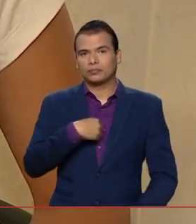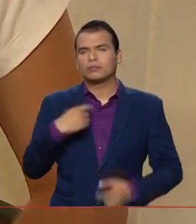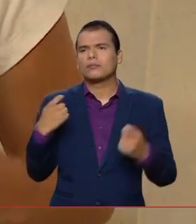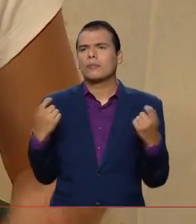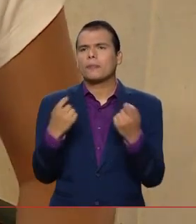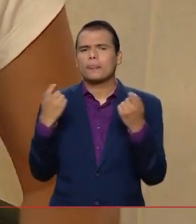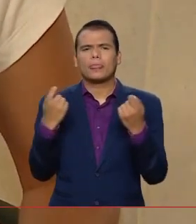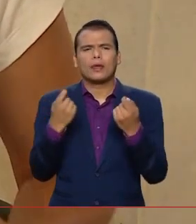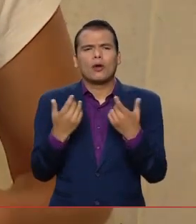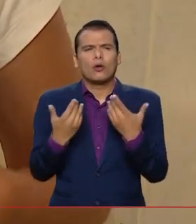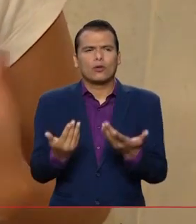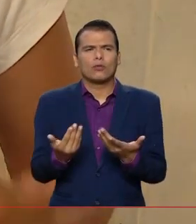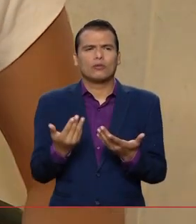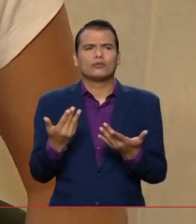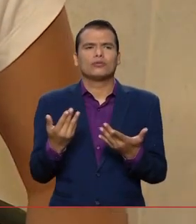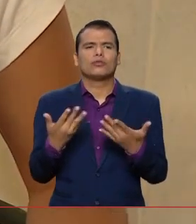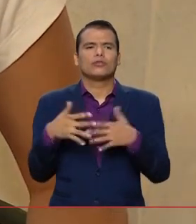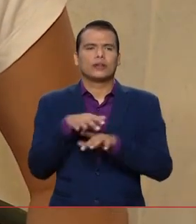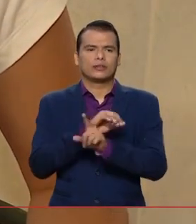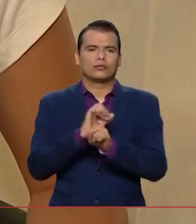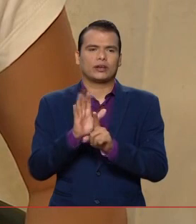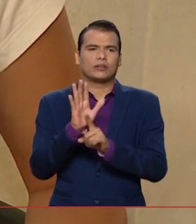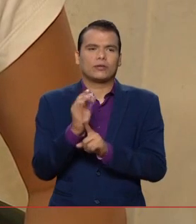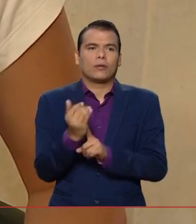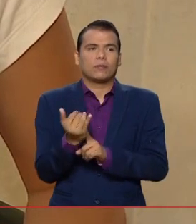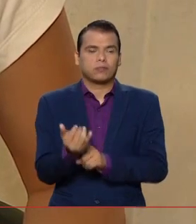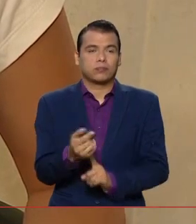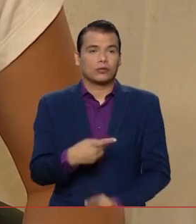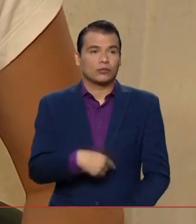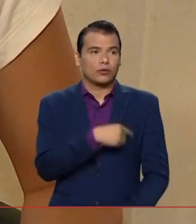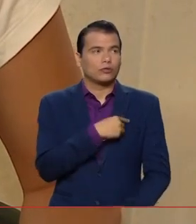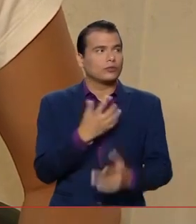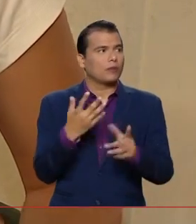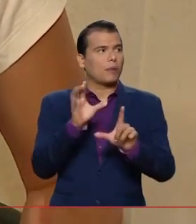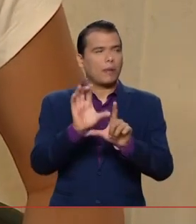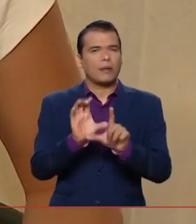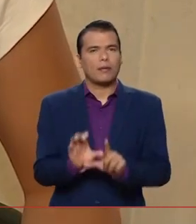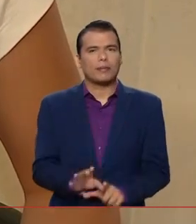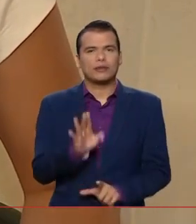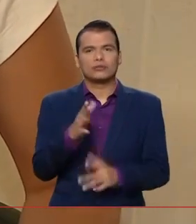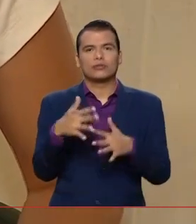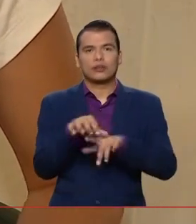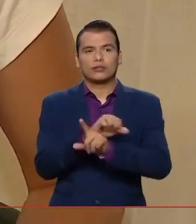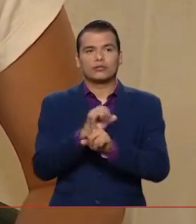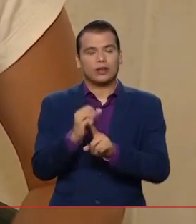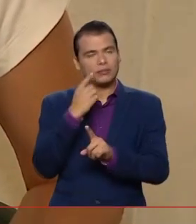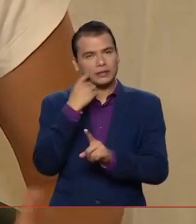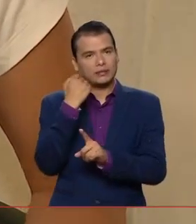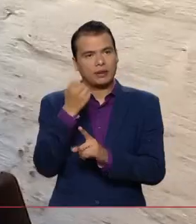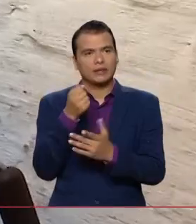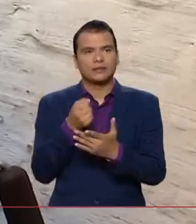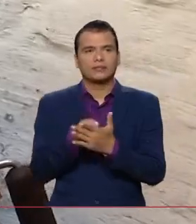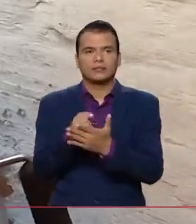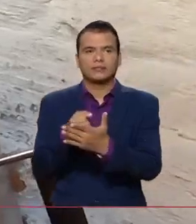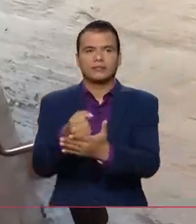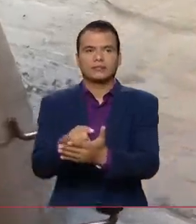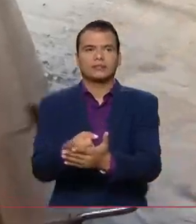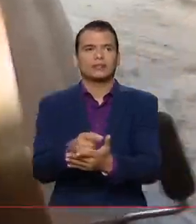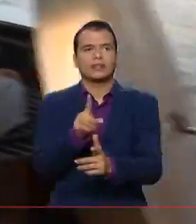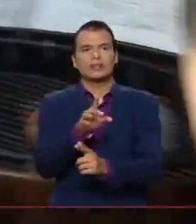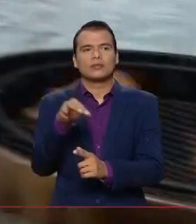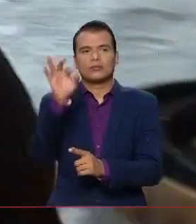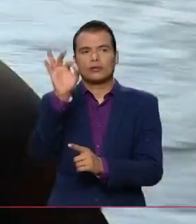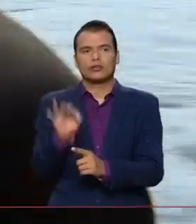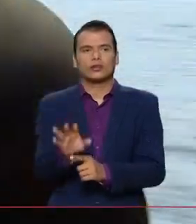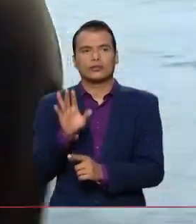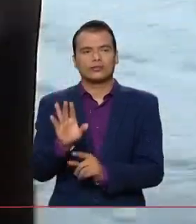siempre todas las fotos, toda la publicidad que se genere por medio de las redes sociales sea una publicidad 100% real. Este tipo de